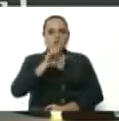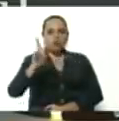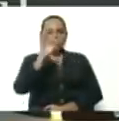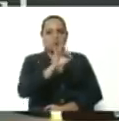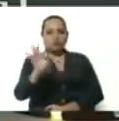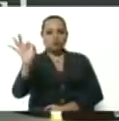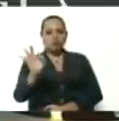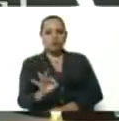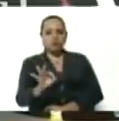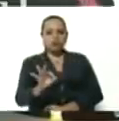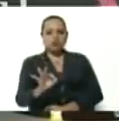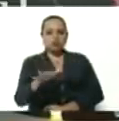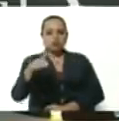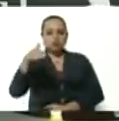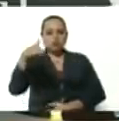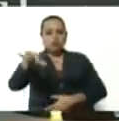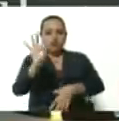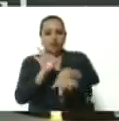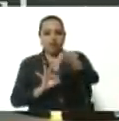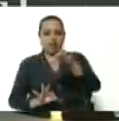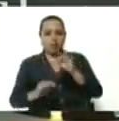52% los va a elegir por listas